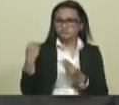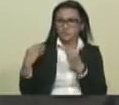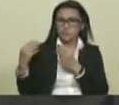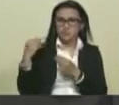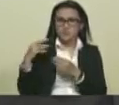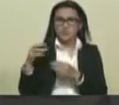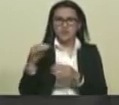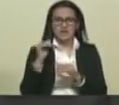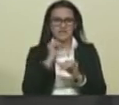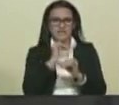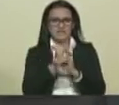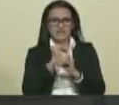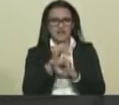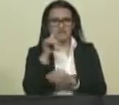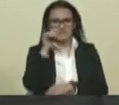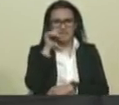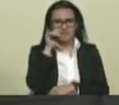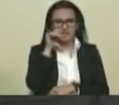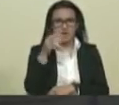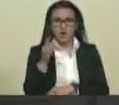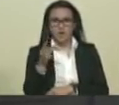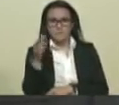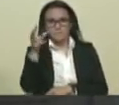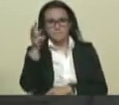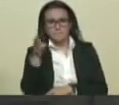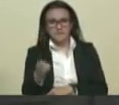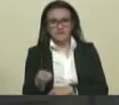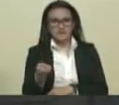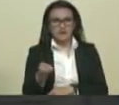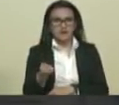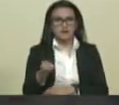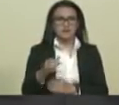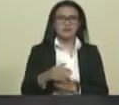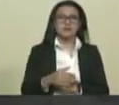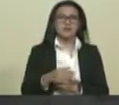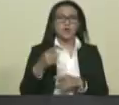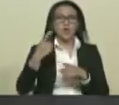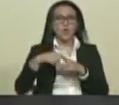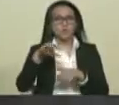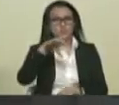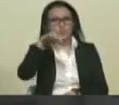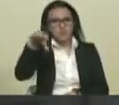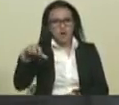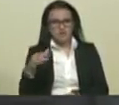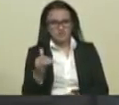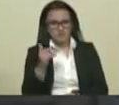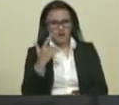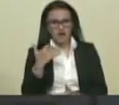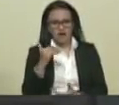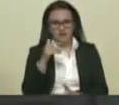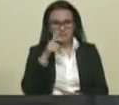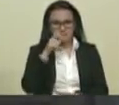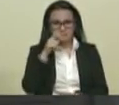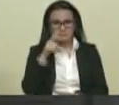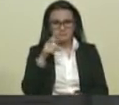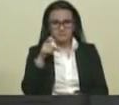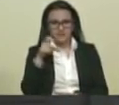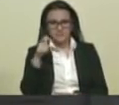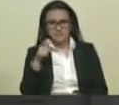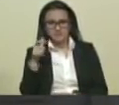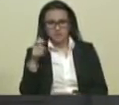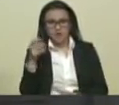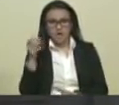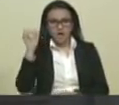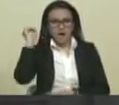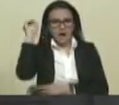las redes sociales con videos en zonas de Petare, en el interior del país también en algunos lugares, presencia de simpatizantes de distintos partidos